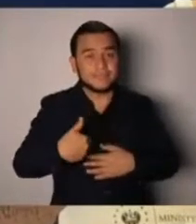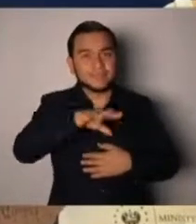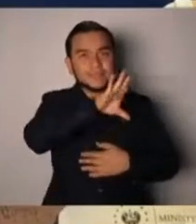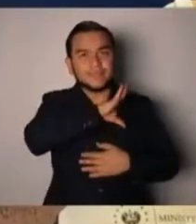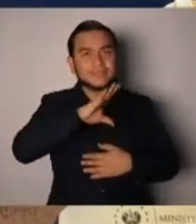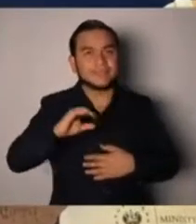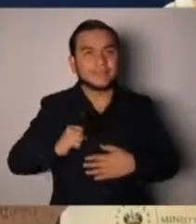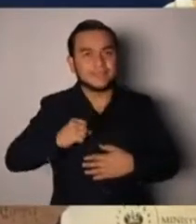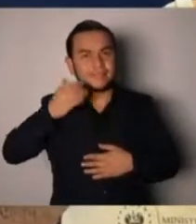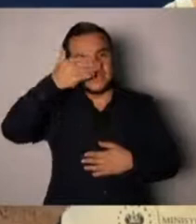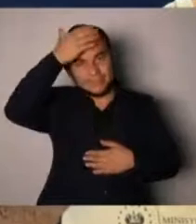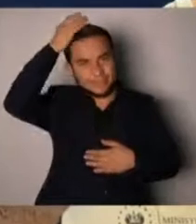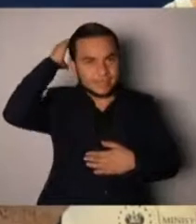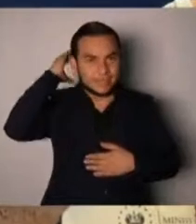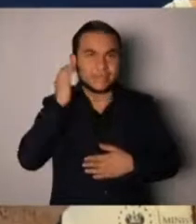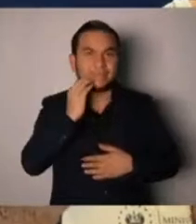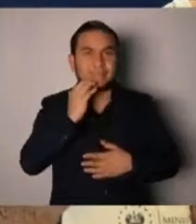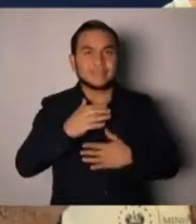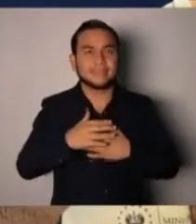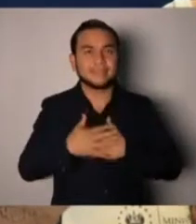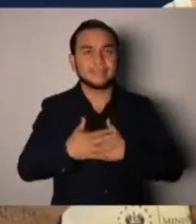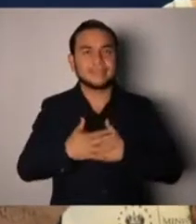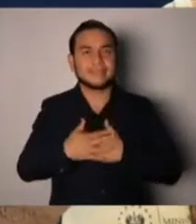salvador nadie bukele